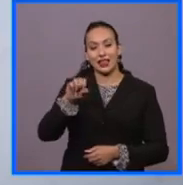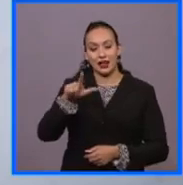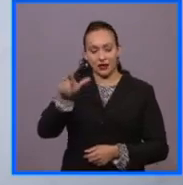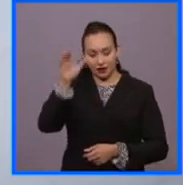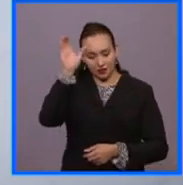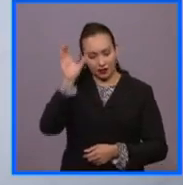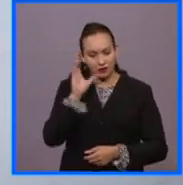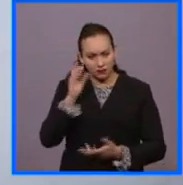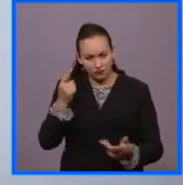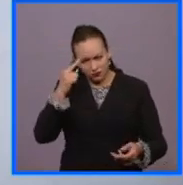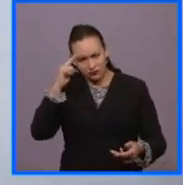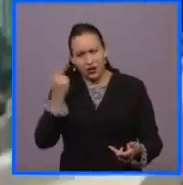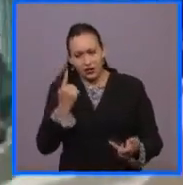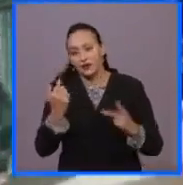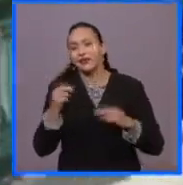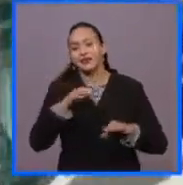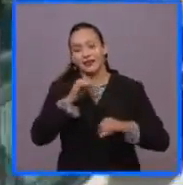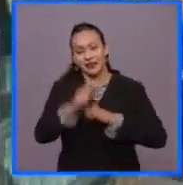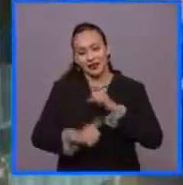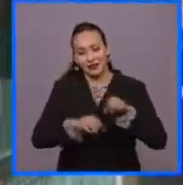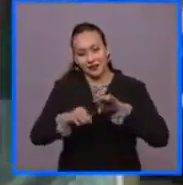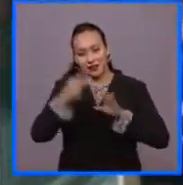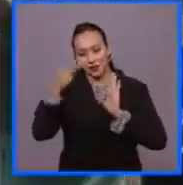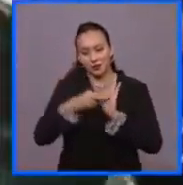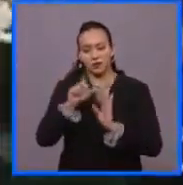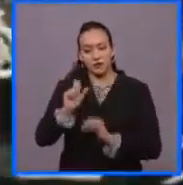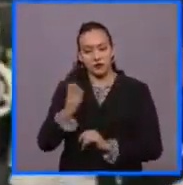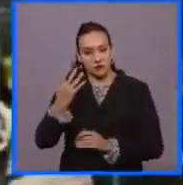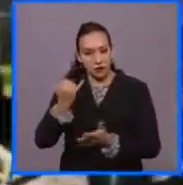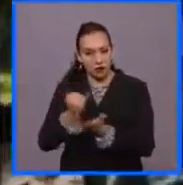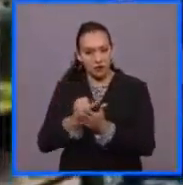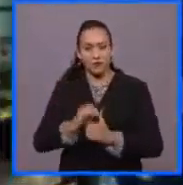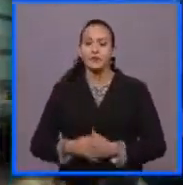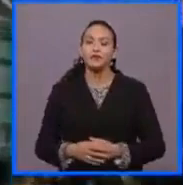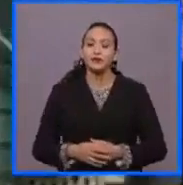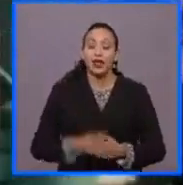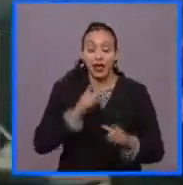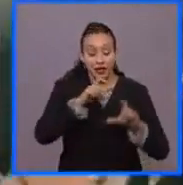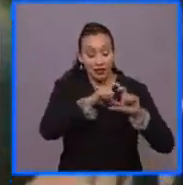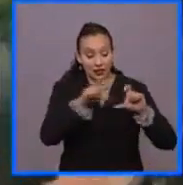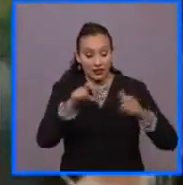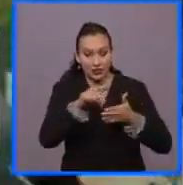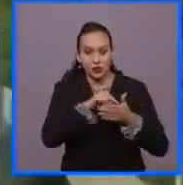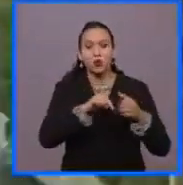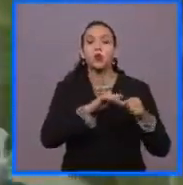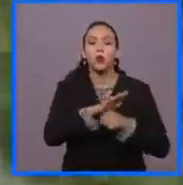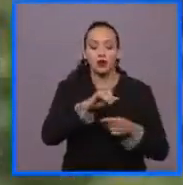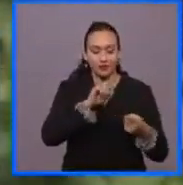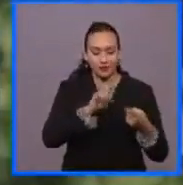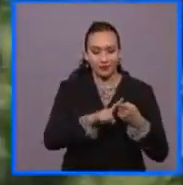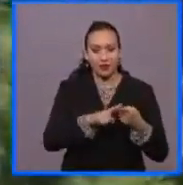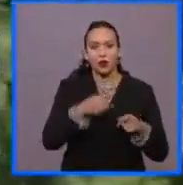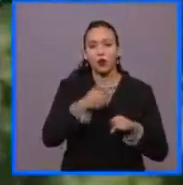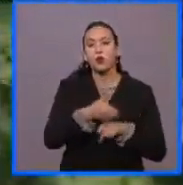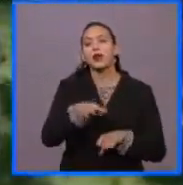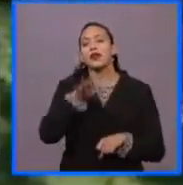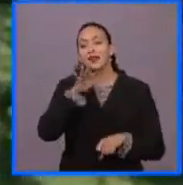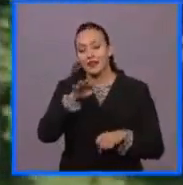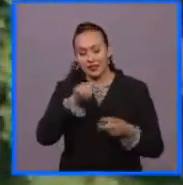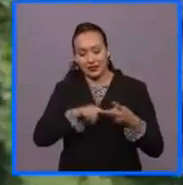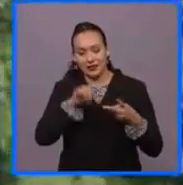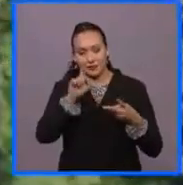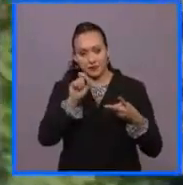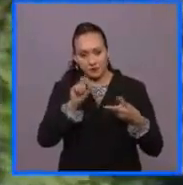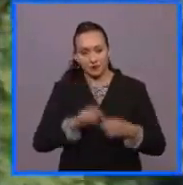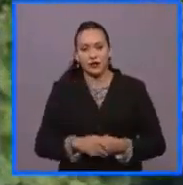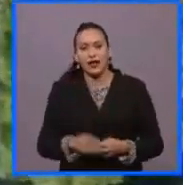Coahuila, para el ejercicio fiscal de 2024. Las fracciones declaradas nulas son la 19ª y